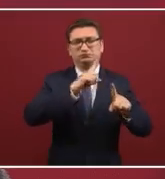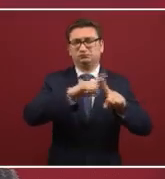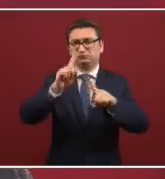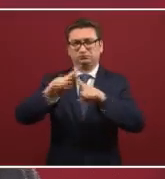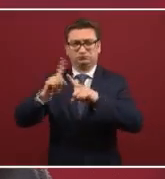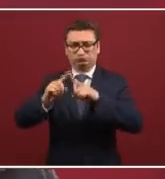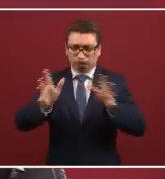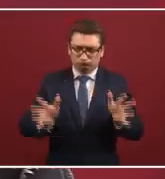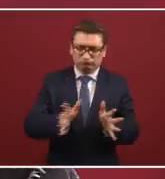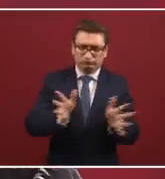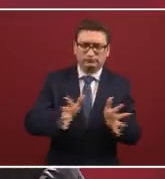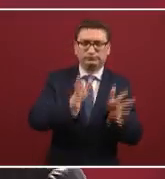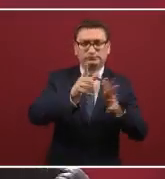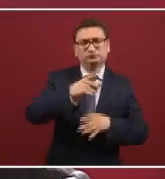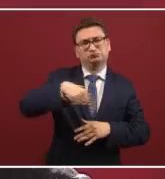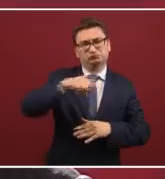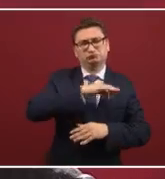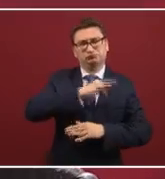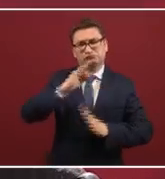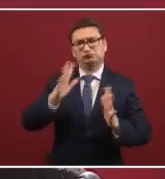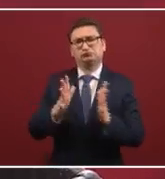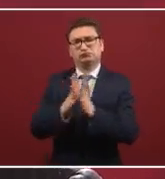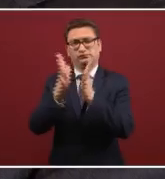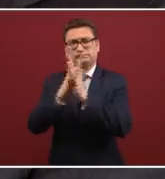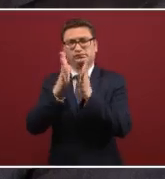para la creación de empleos